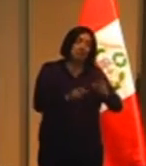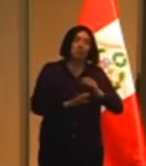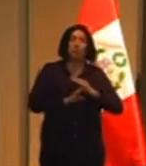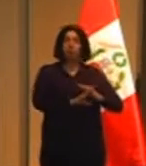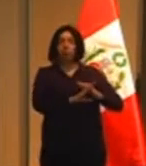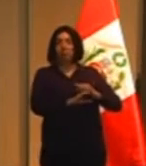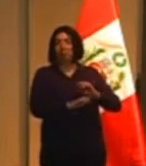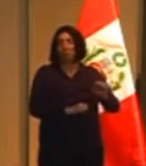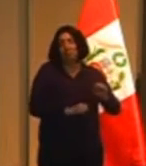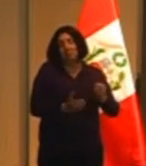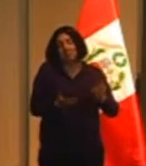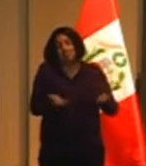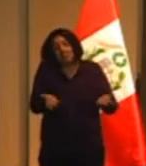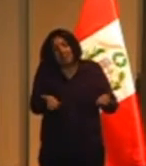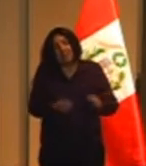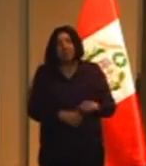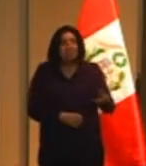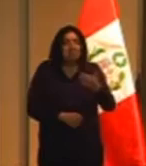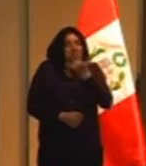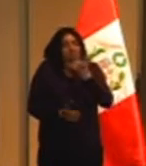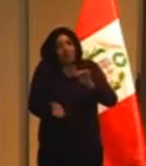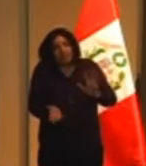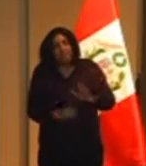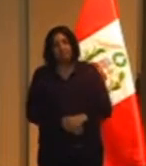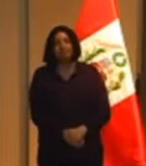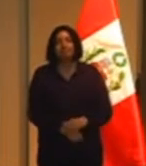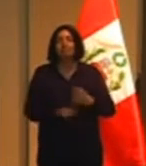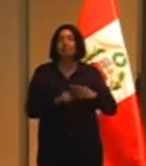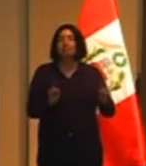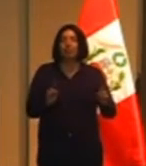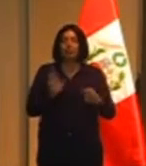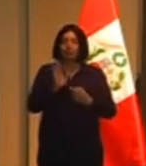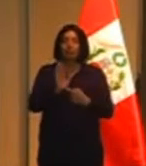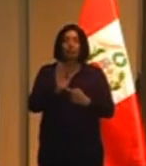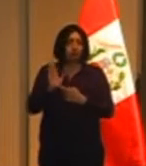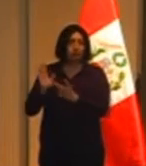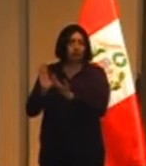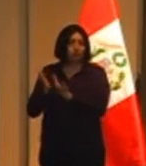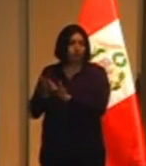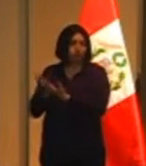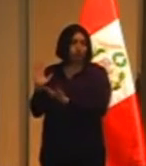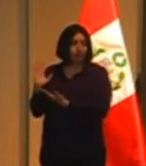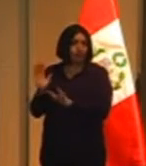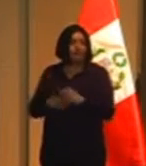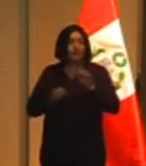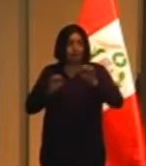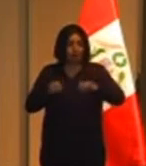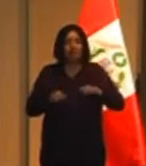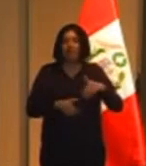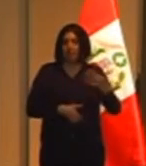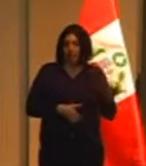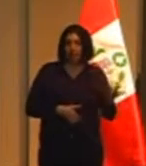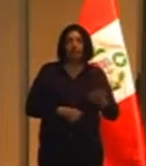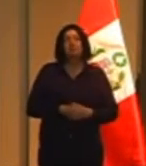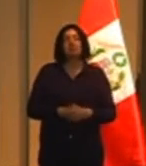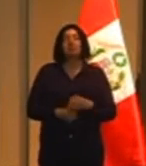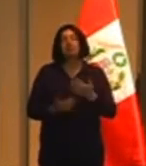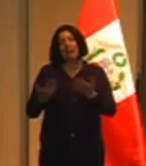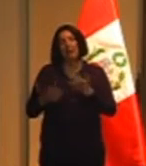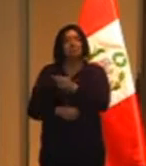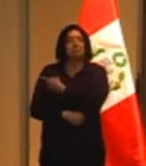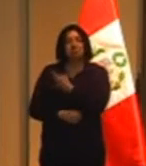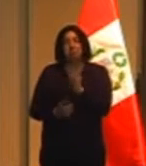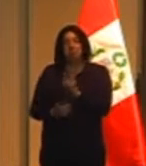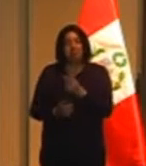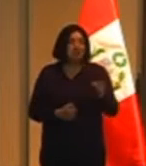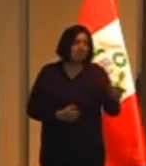opusieron, bueno, estuvieron equivocadas, pero las muestras hoy en día de lo que se tiene hablarán y les